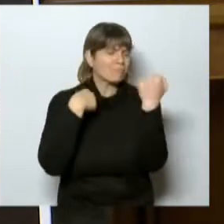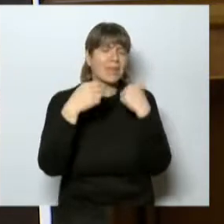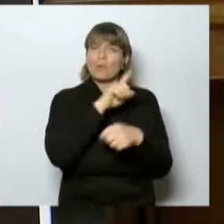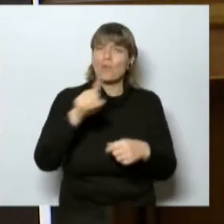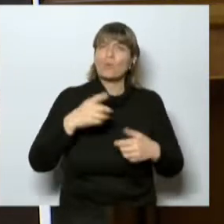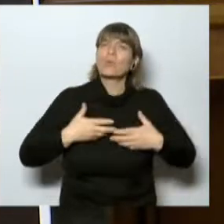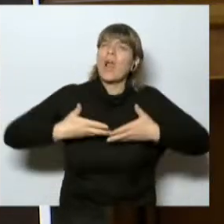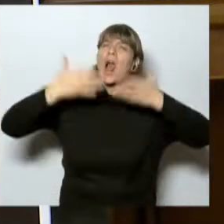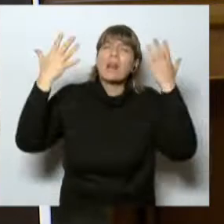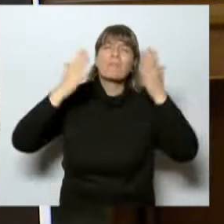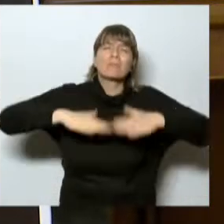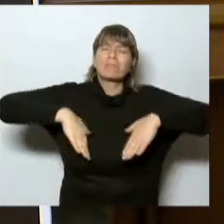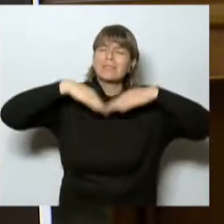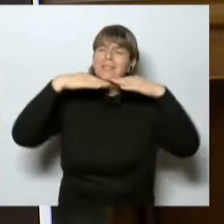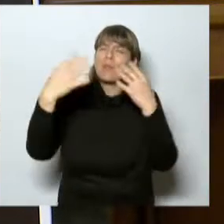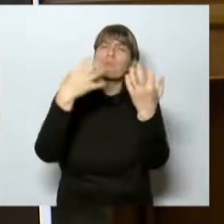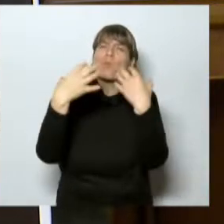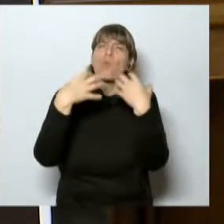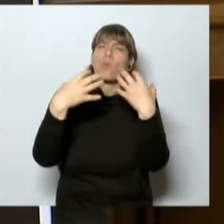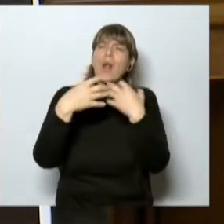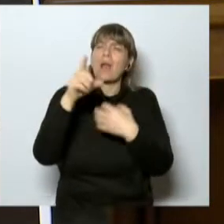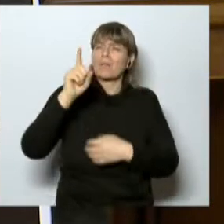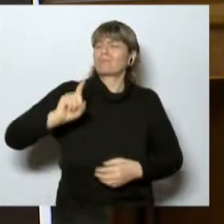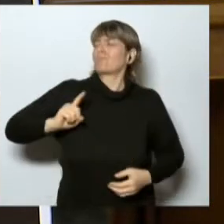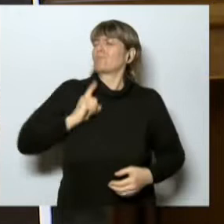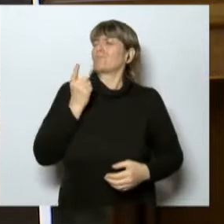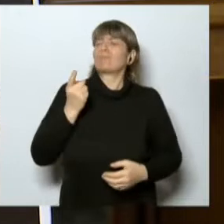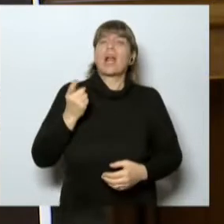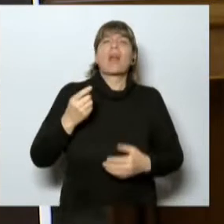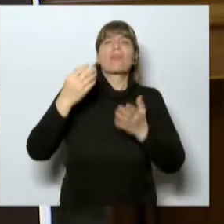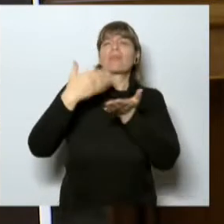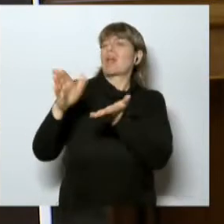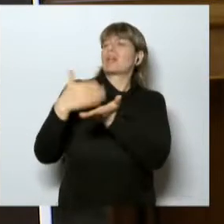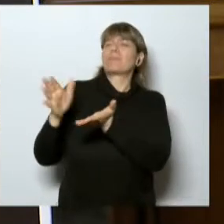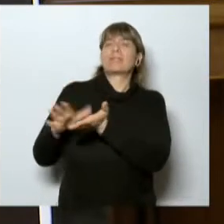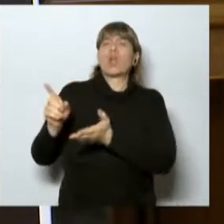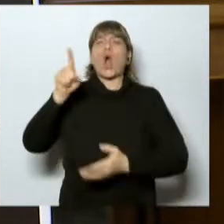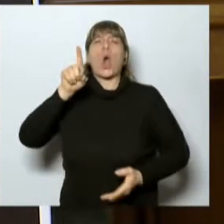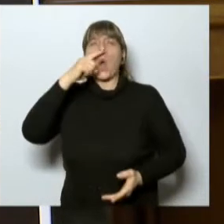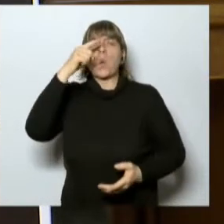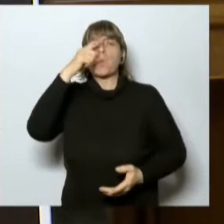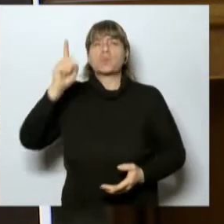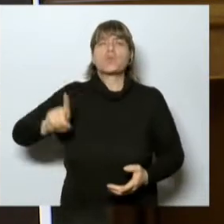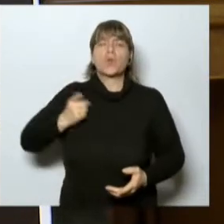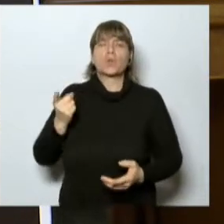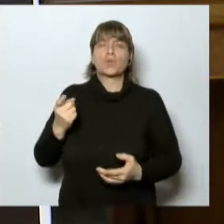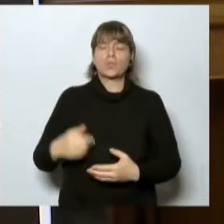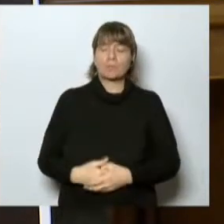Nuestra alma está saturada de la burla de los arrogantes, del desprecio de los orgullosos.